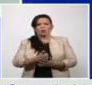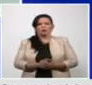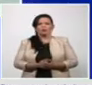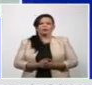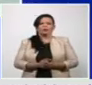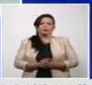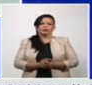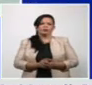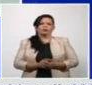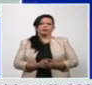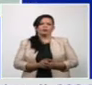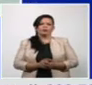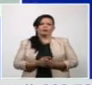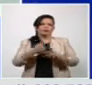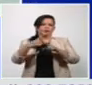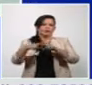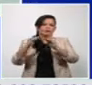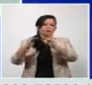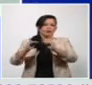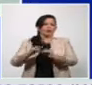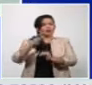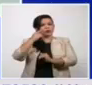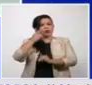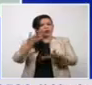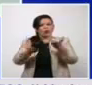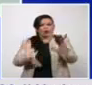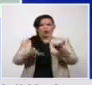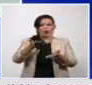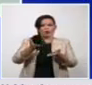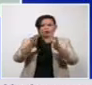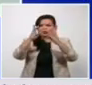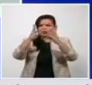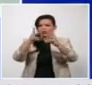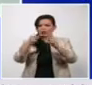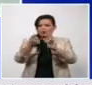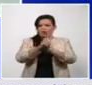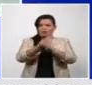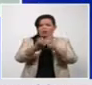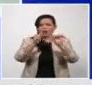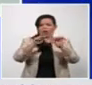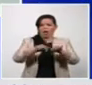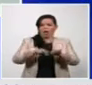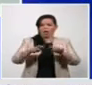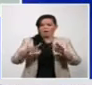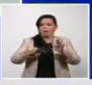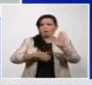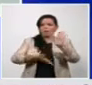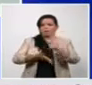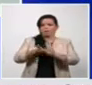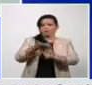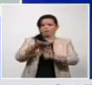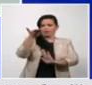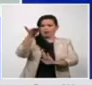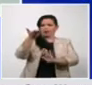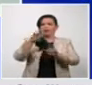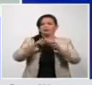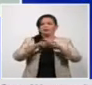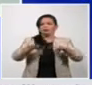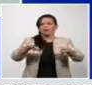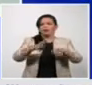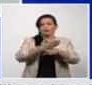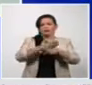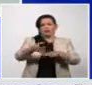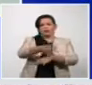cifra un poquito elevada para el comportamiento en ciego y además con dispersión en un número de municipios.